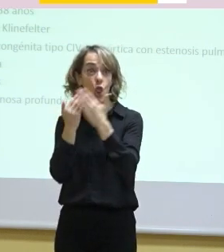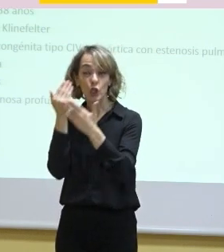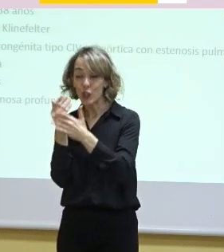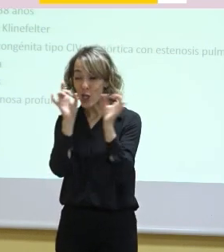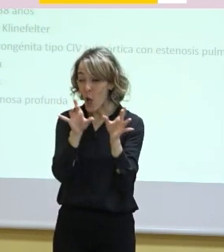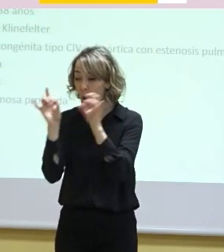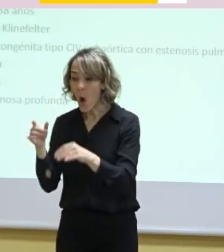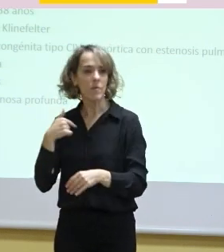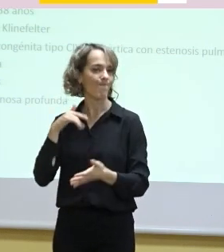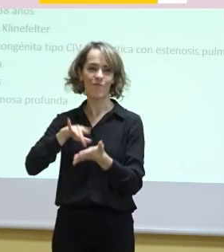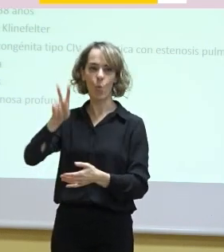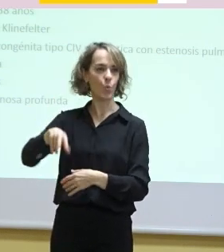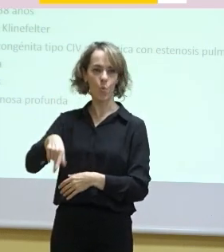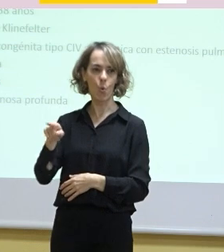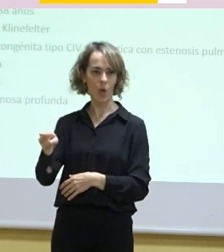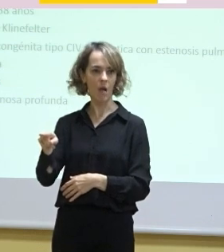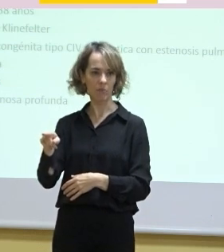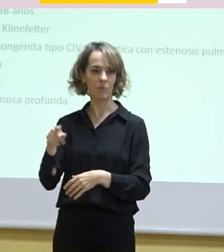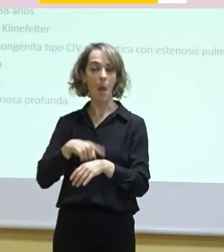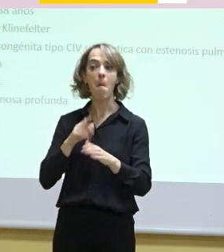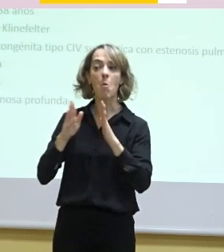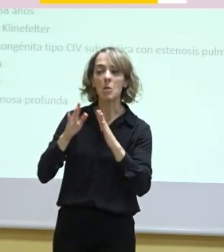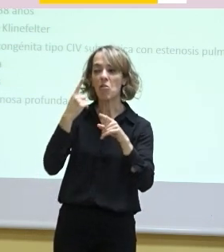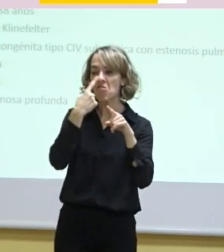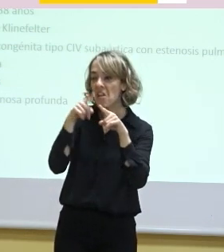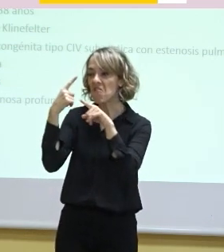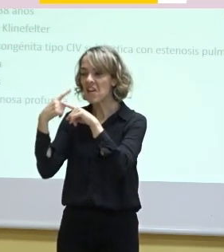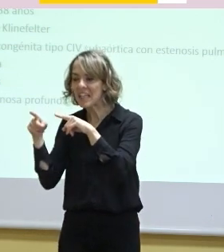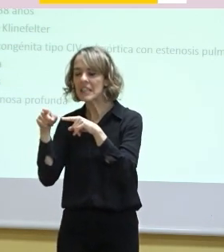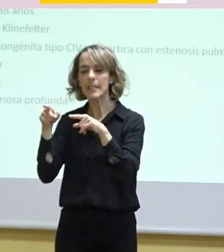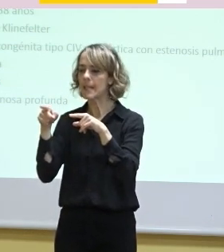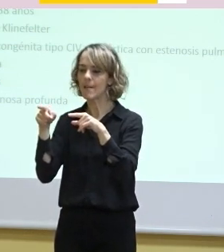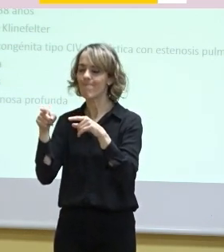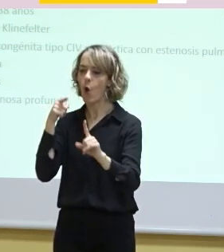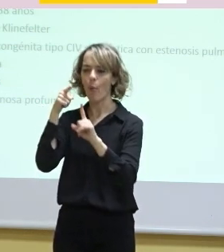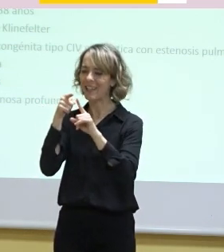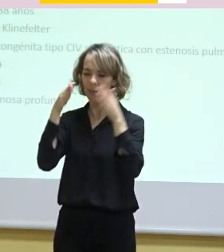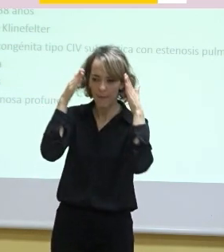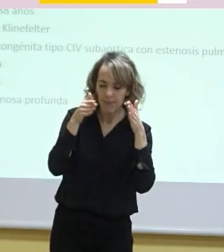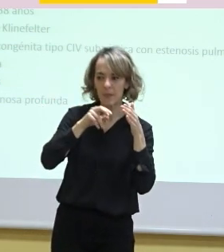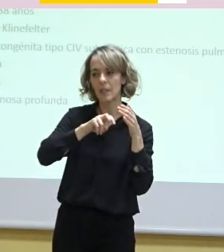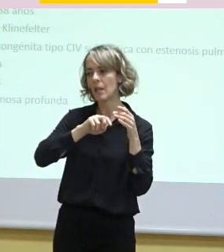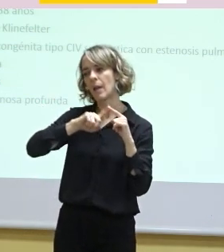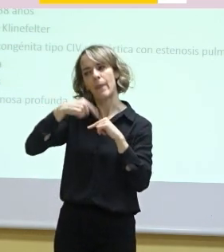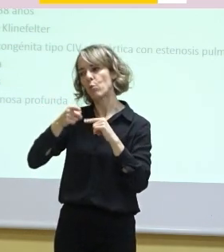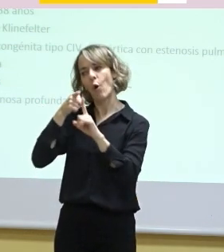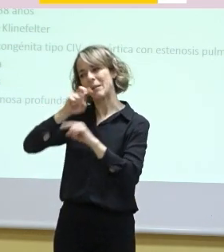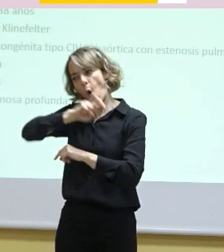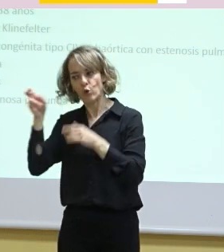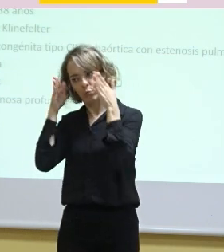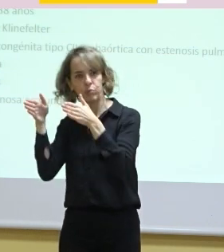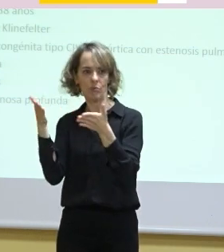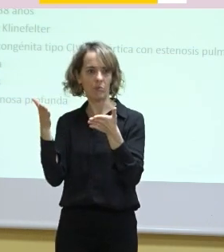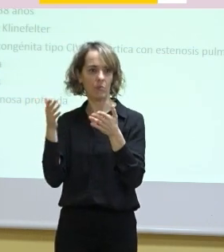menos. Ha habido diferentes momentos en los que nos hemos tenido que centrar en diferentes objetivos. Entonces, bueno, vamos a hablar desde